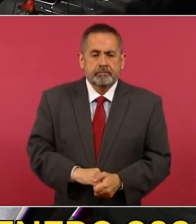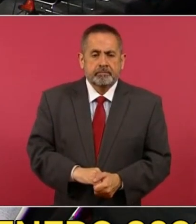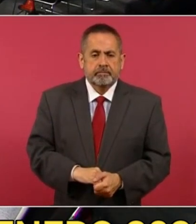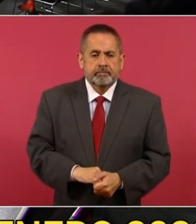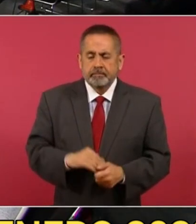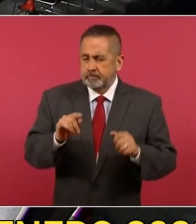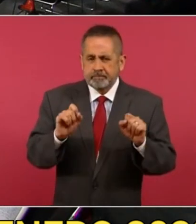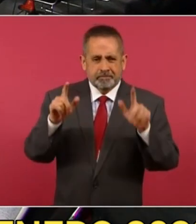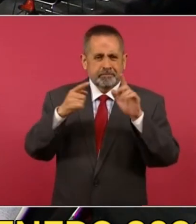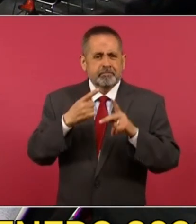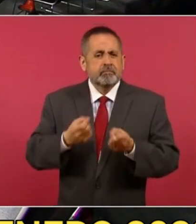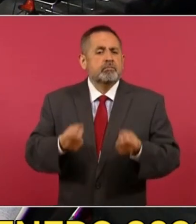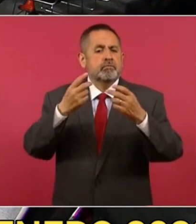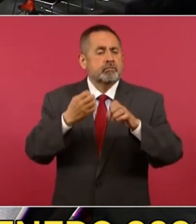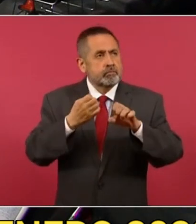Sí, pero ¿no tienes por estado?